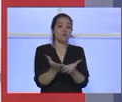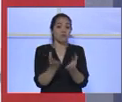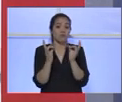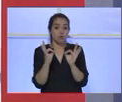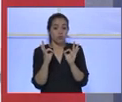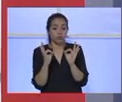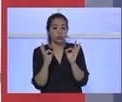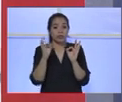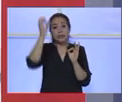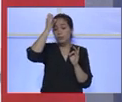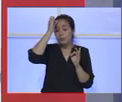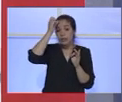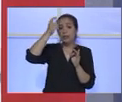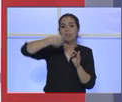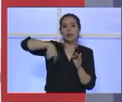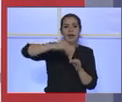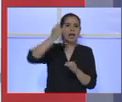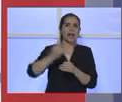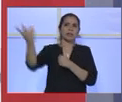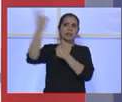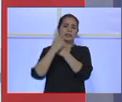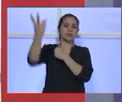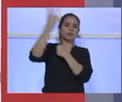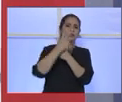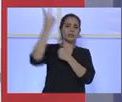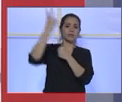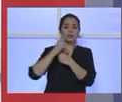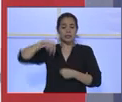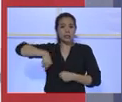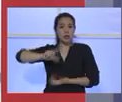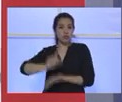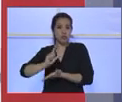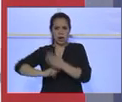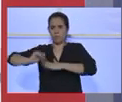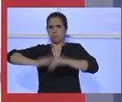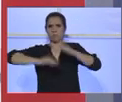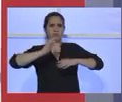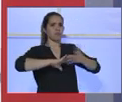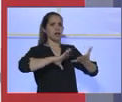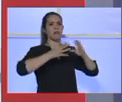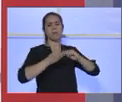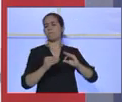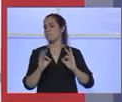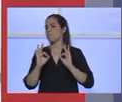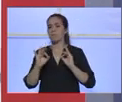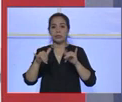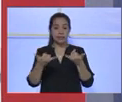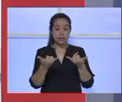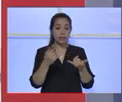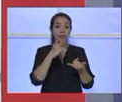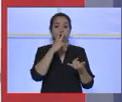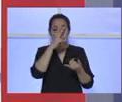tanto control. Sí. Como nosotros. Tenemos visitas permanentes y nuestra infraestructura hoy ya está inadecuada. Queremos mudarnos.